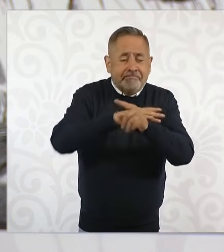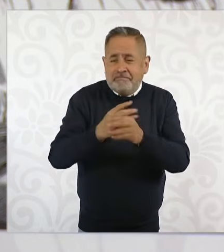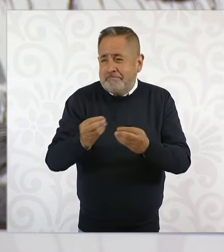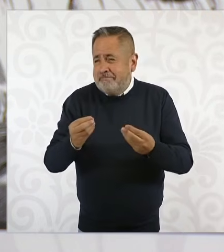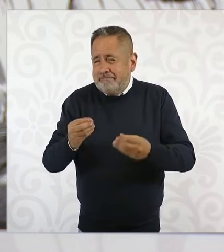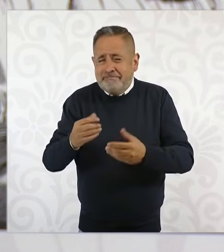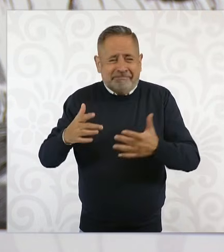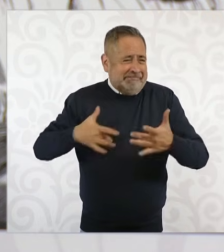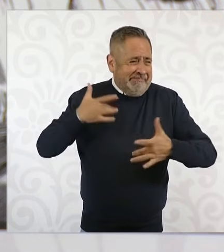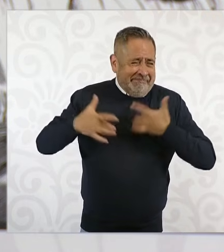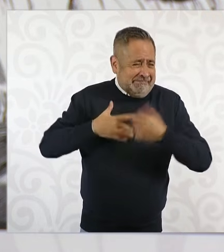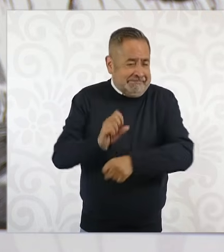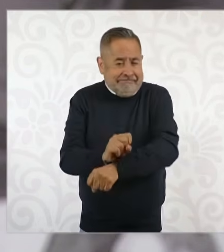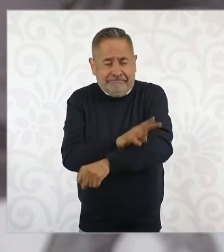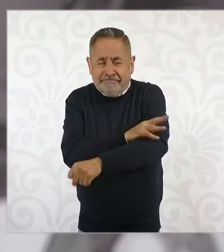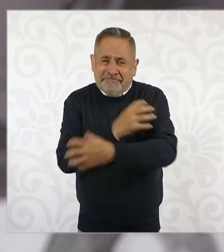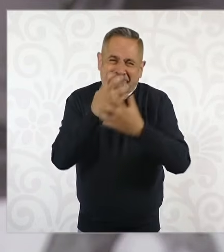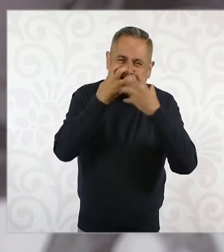emoción, gritos